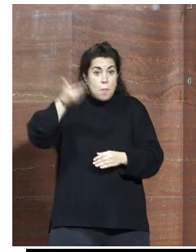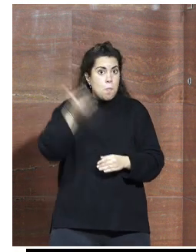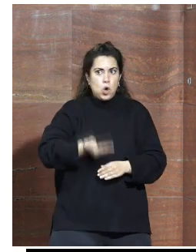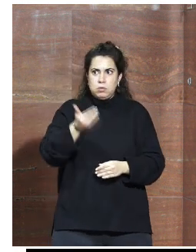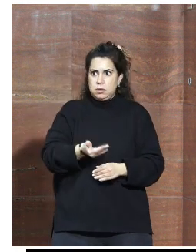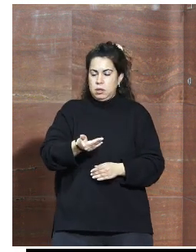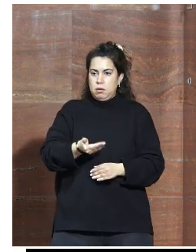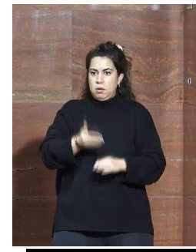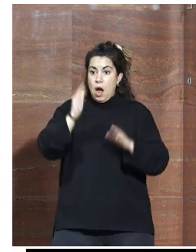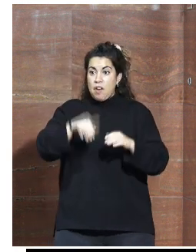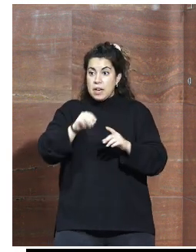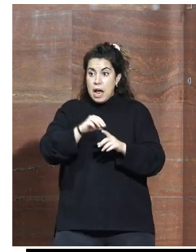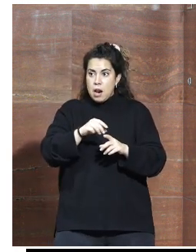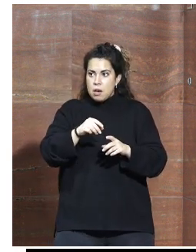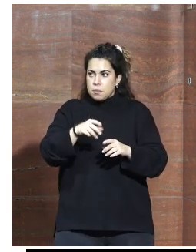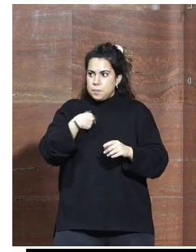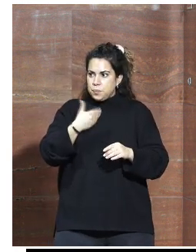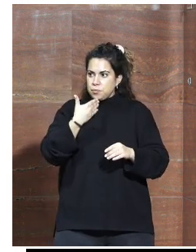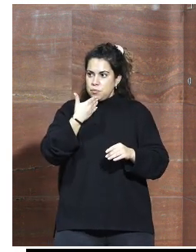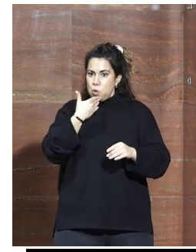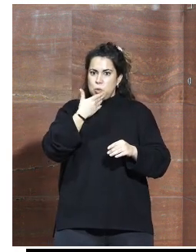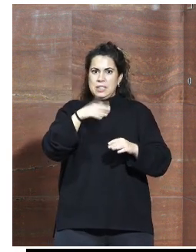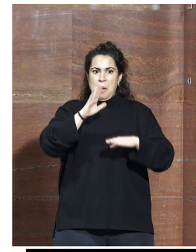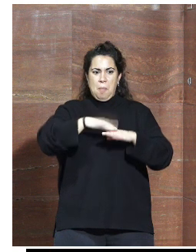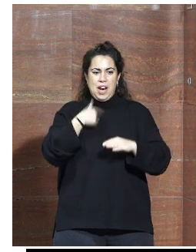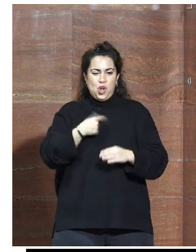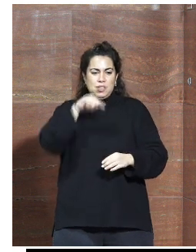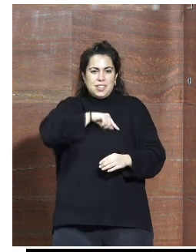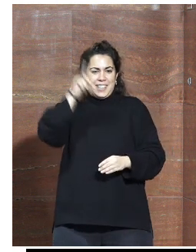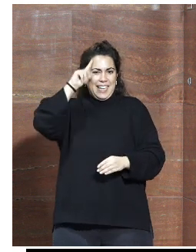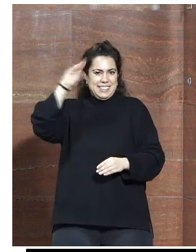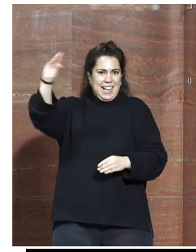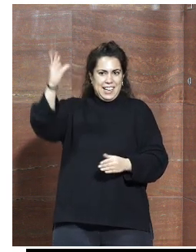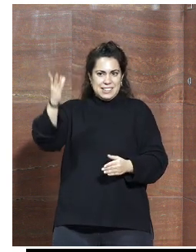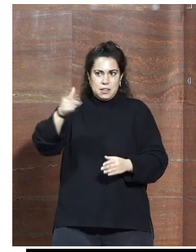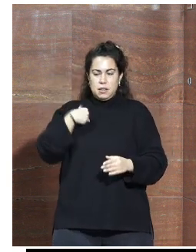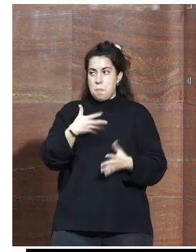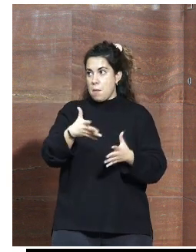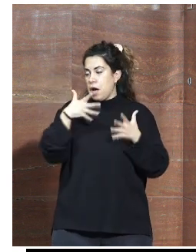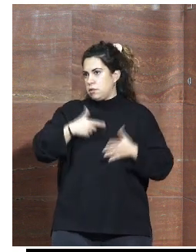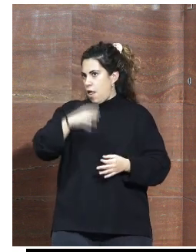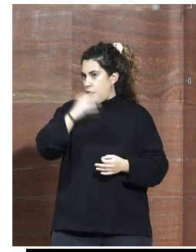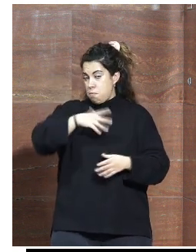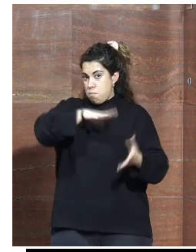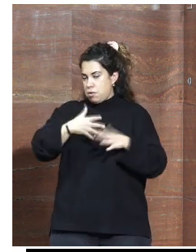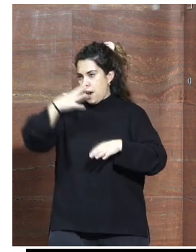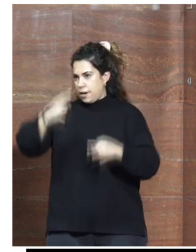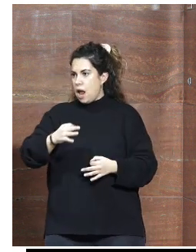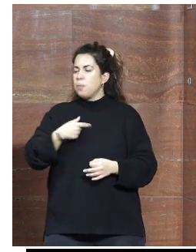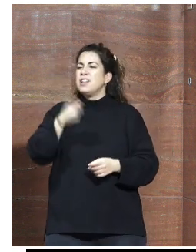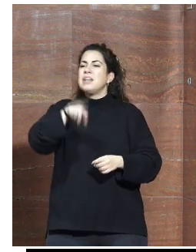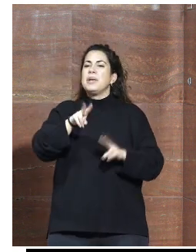hacen para que uno se sienta el más inteligente del mundo. Me encantaría que eso fuera así. Bueno, también me gustaría que funcionaran los